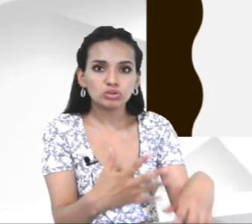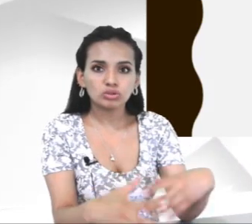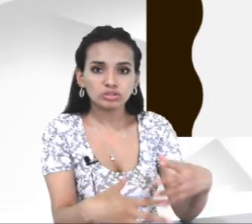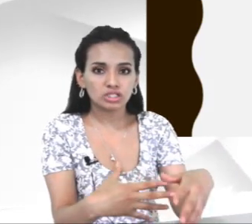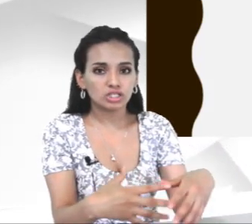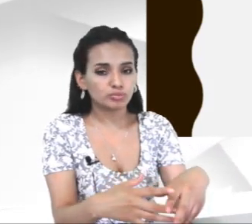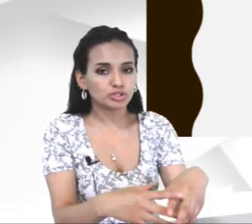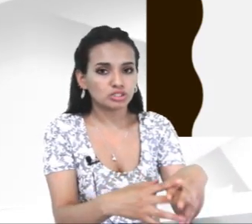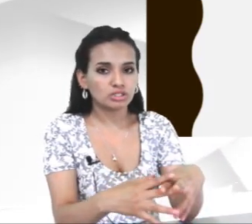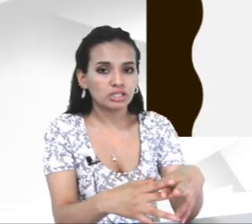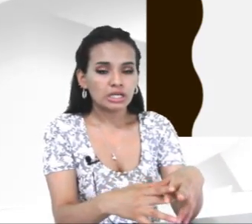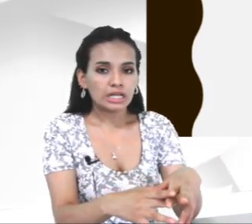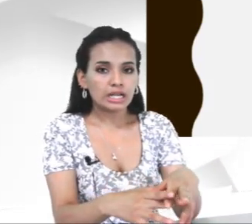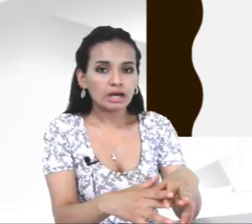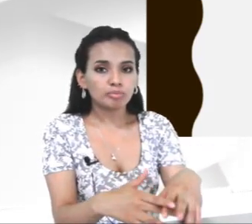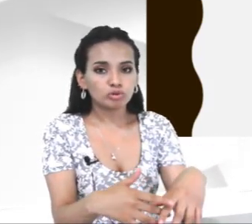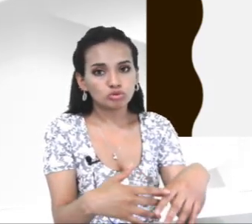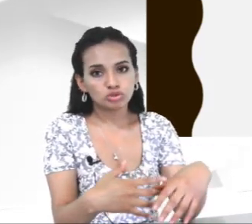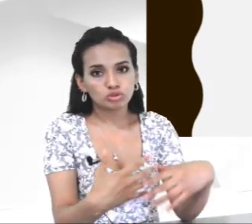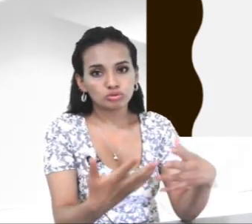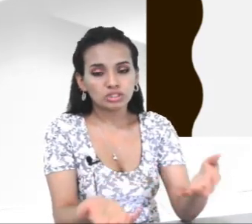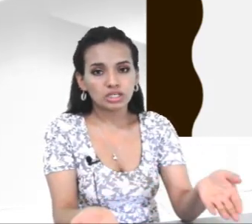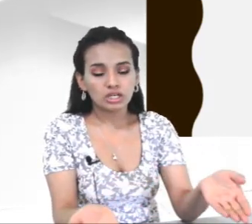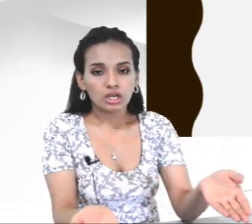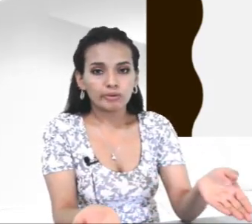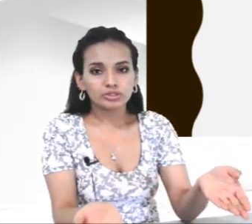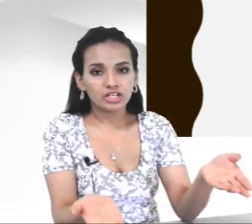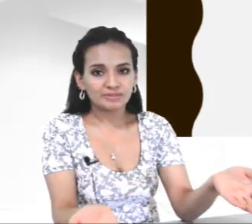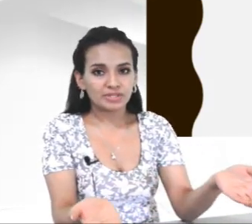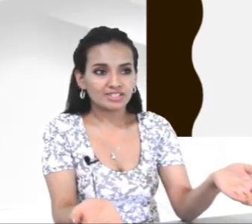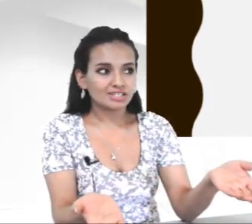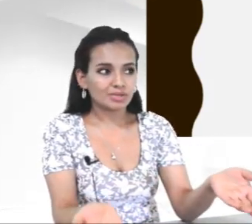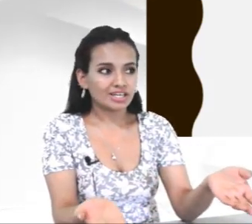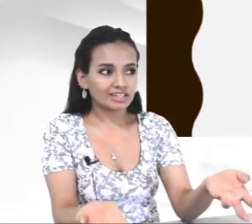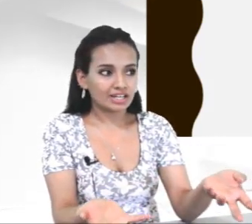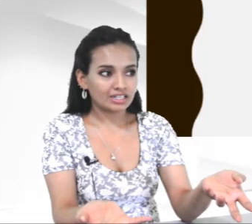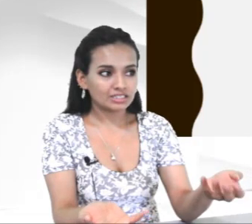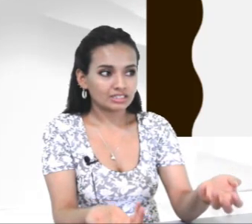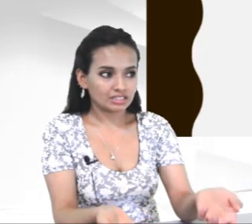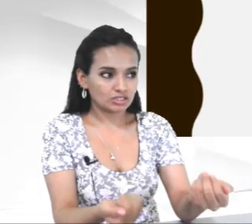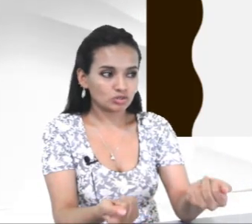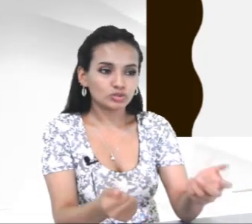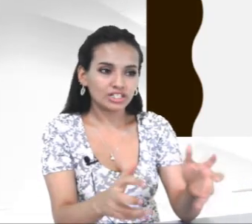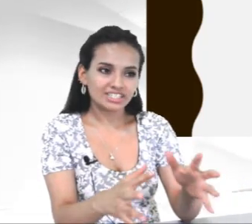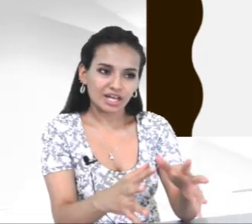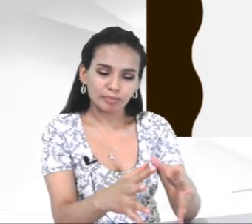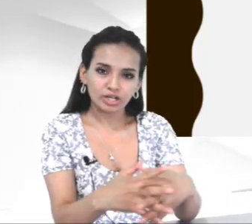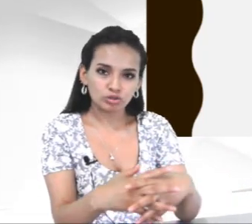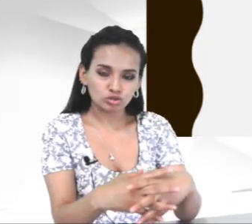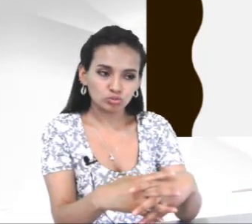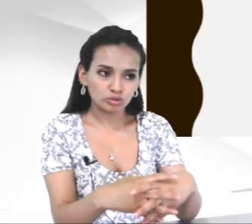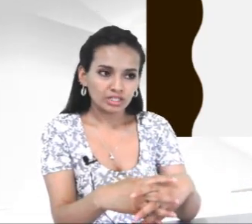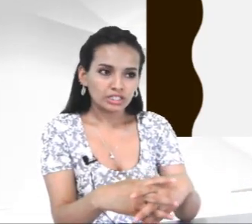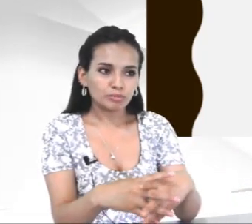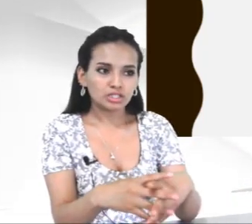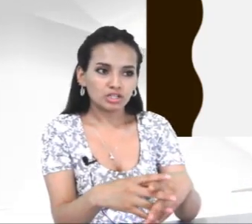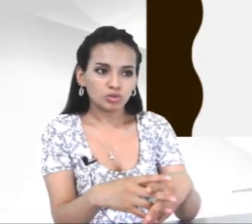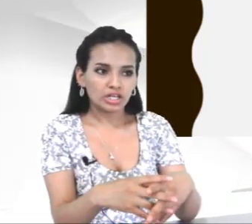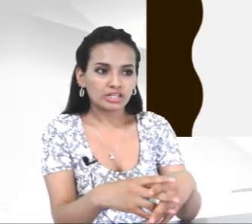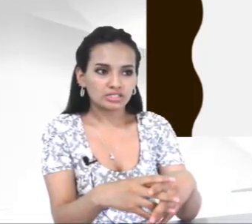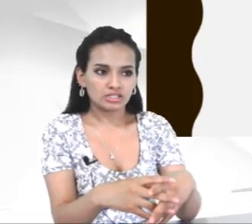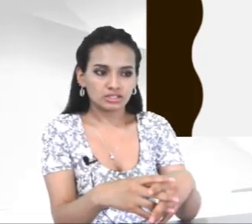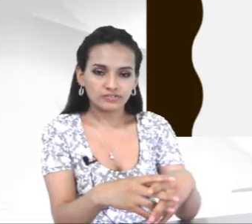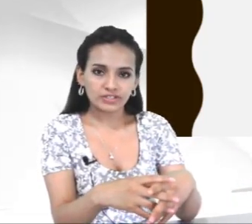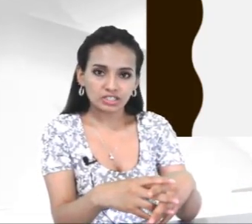en donde es posible la producción de otras especies vegetales que son utilizadas para el consumo también